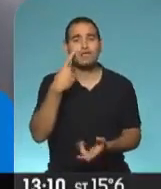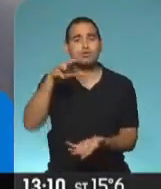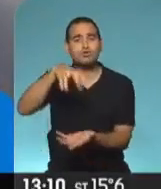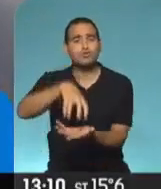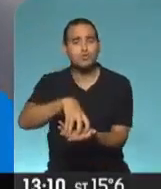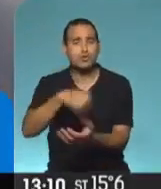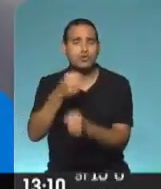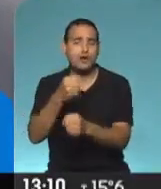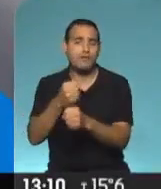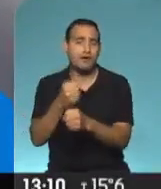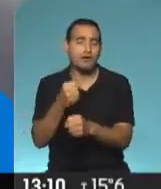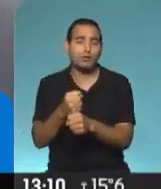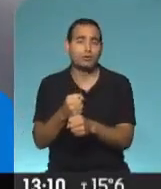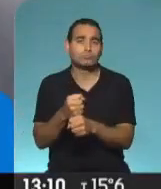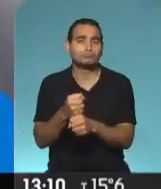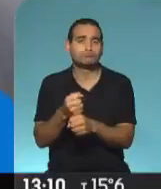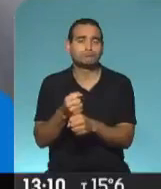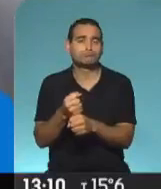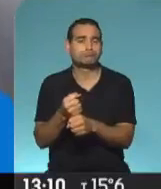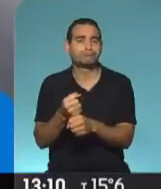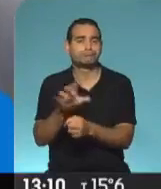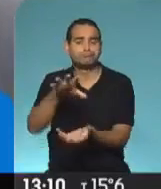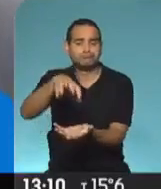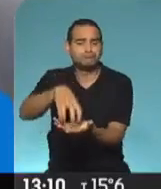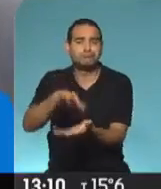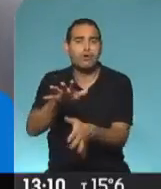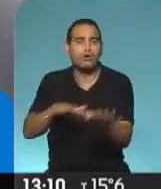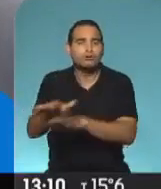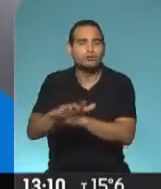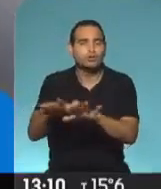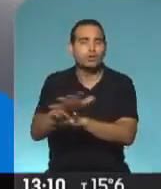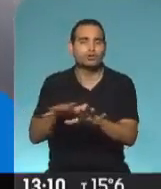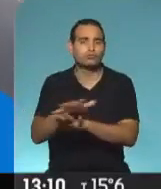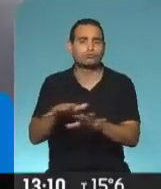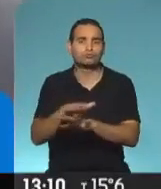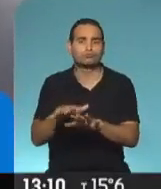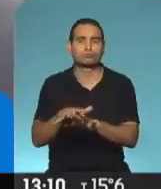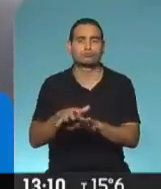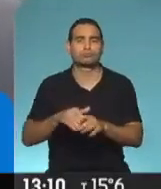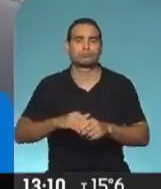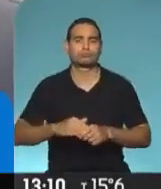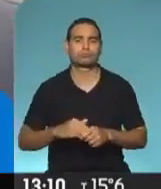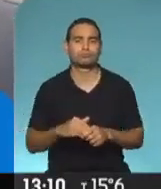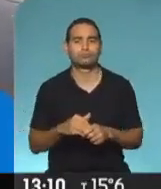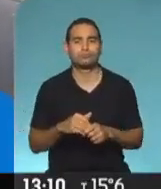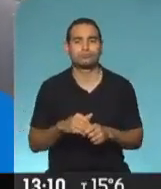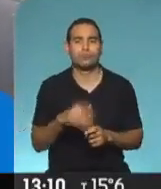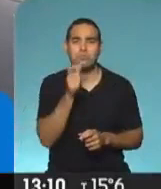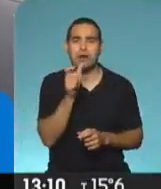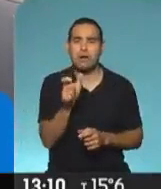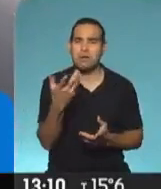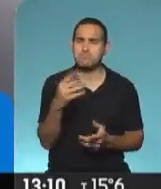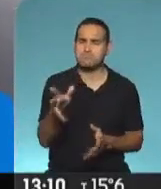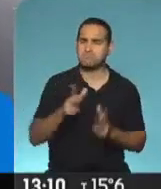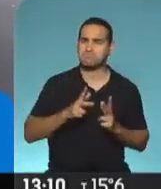del Trabajo era una organización disruptiva, así fue que dijeron,